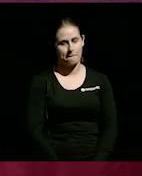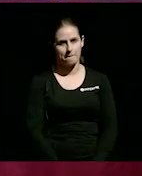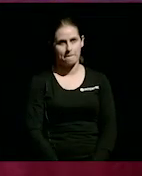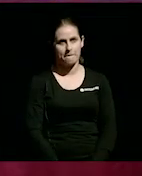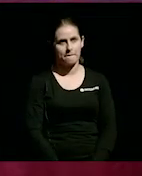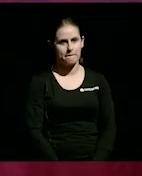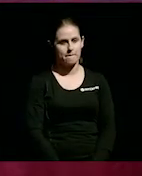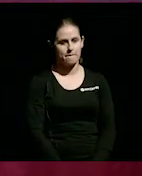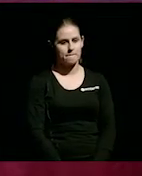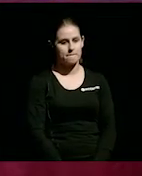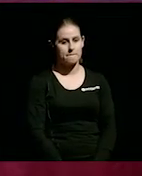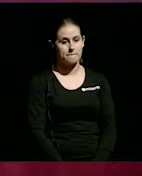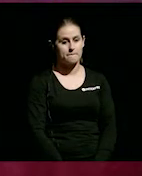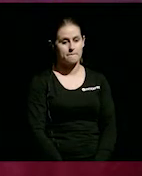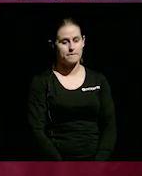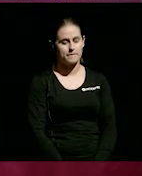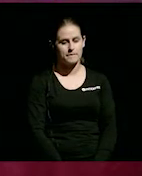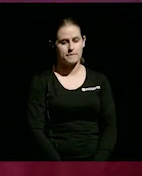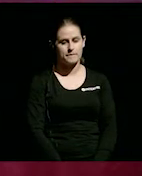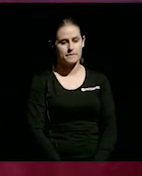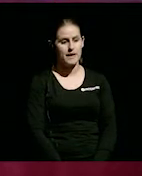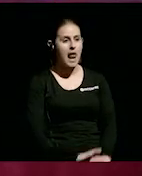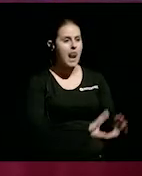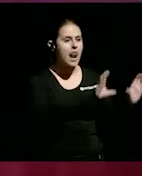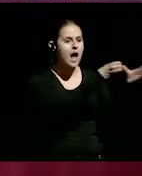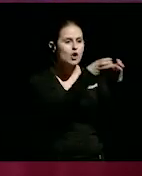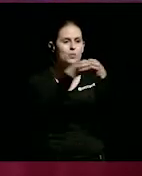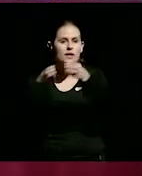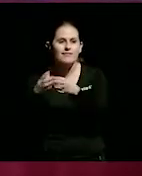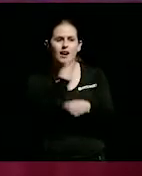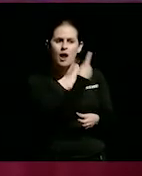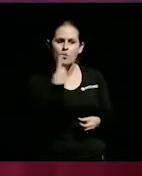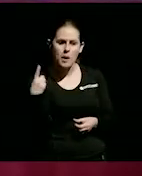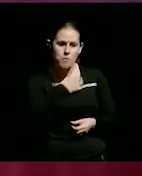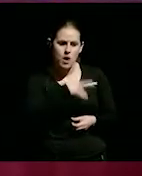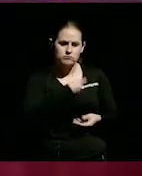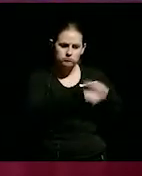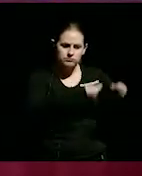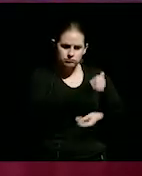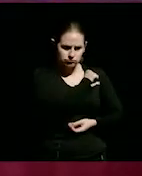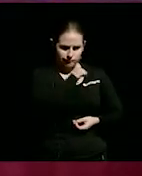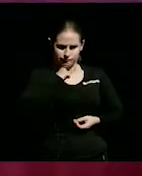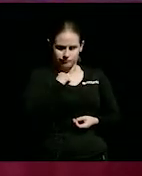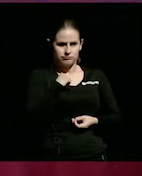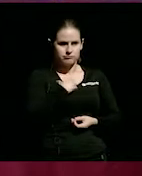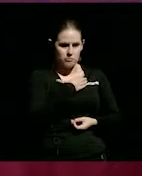Las comunidades son entes que pueden actuar, que